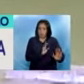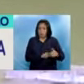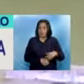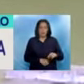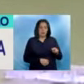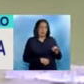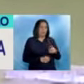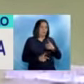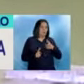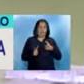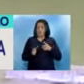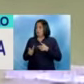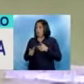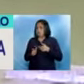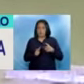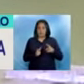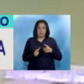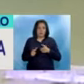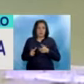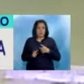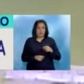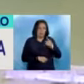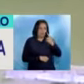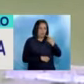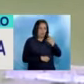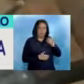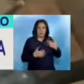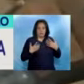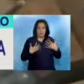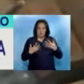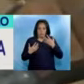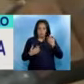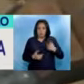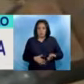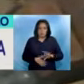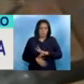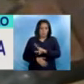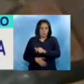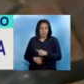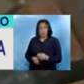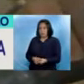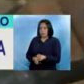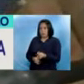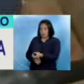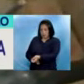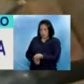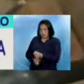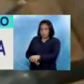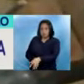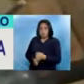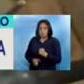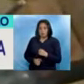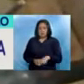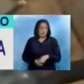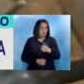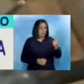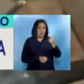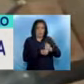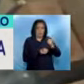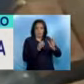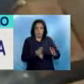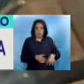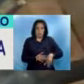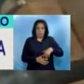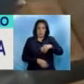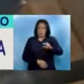Nandito vigila de un lado a otro, observe bien su rostro. Roba todo el dinero de la caja. Entonces una de las trabajadoras